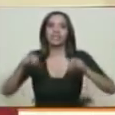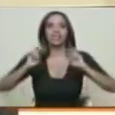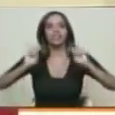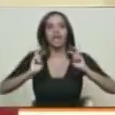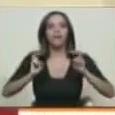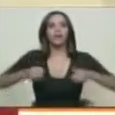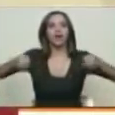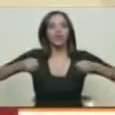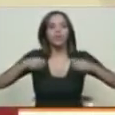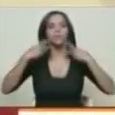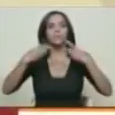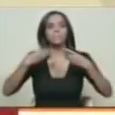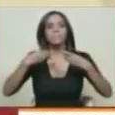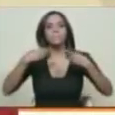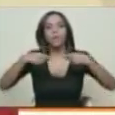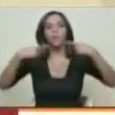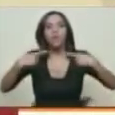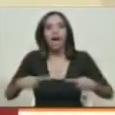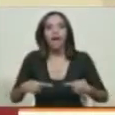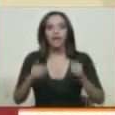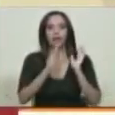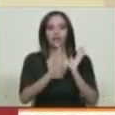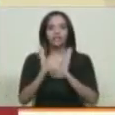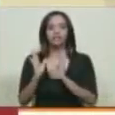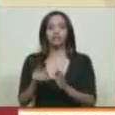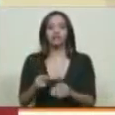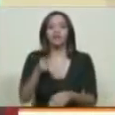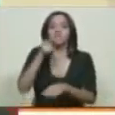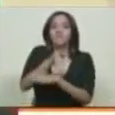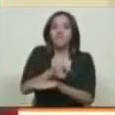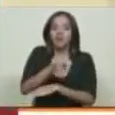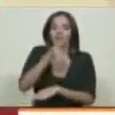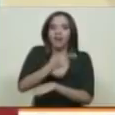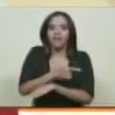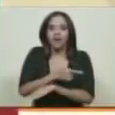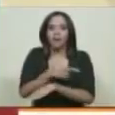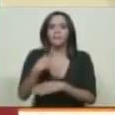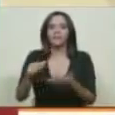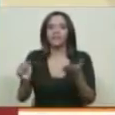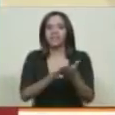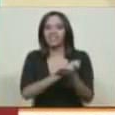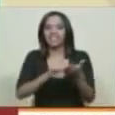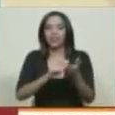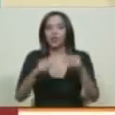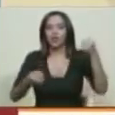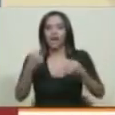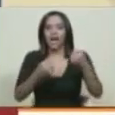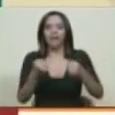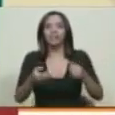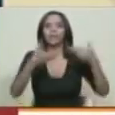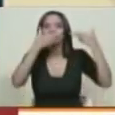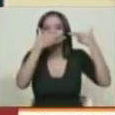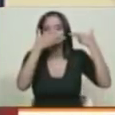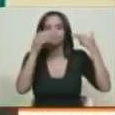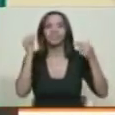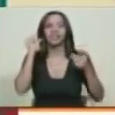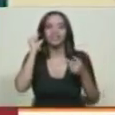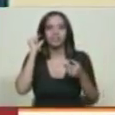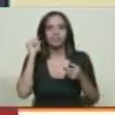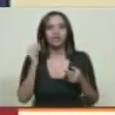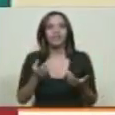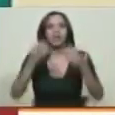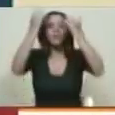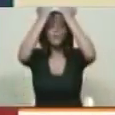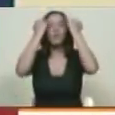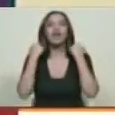populares, las comunidades organizadas, entonces primero empezaron amenazándolas, primero le rayaron los carros y luego secuestran a esta compañera, le ponen una